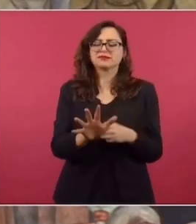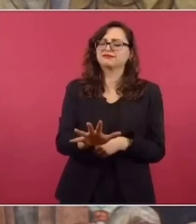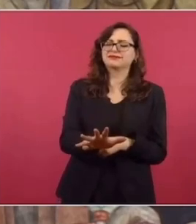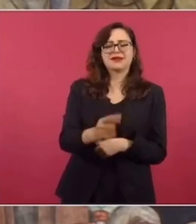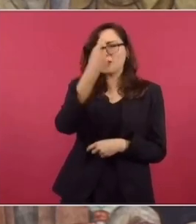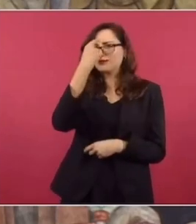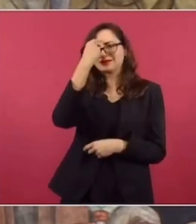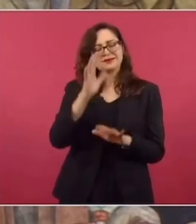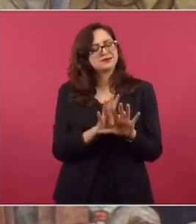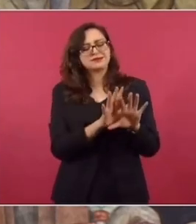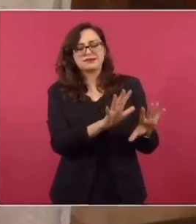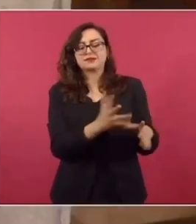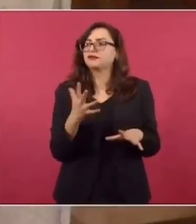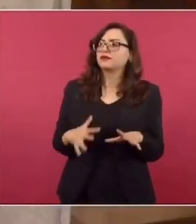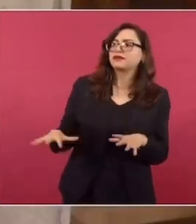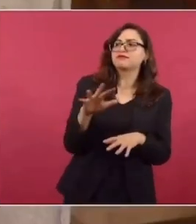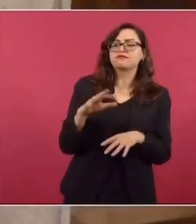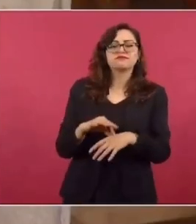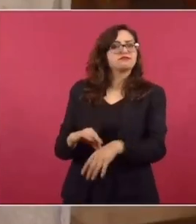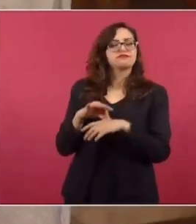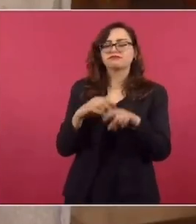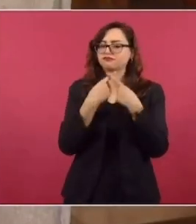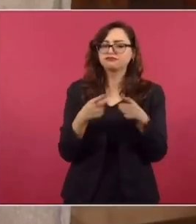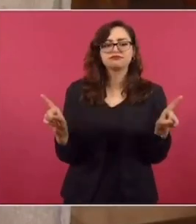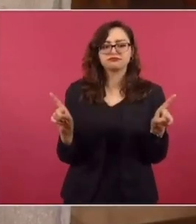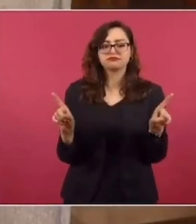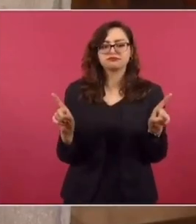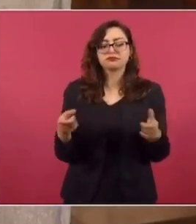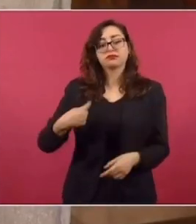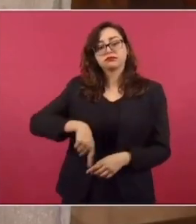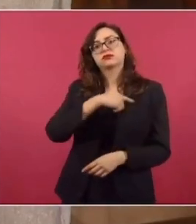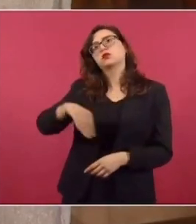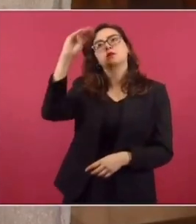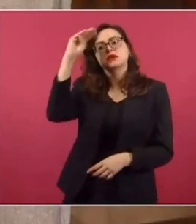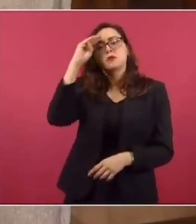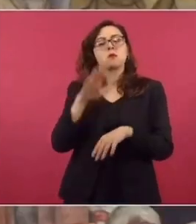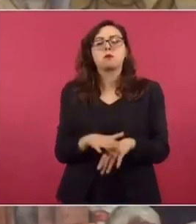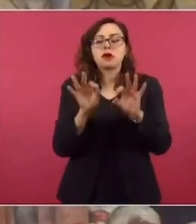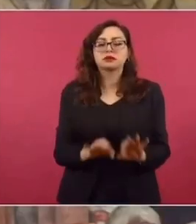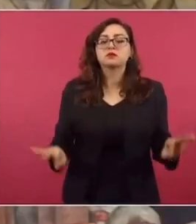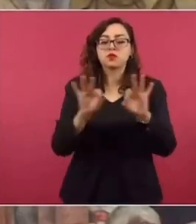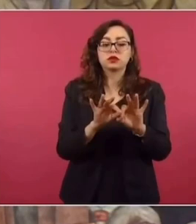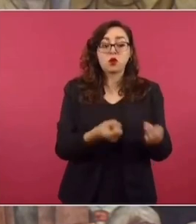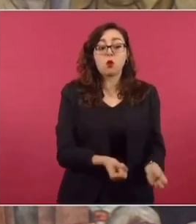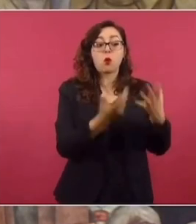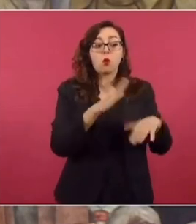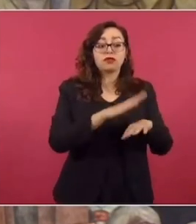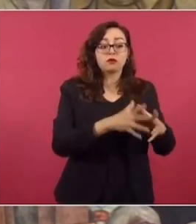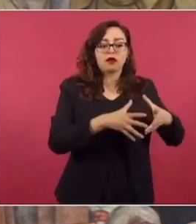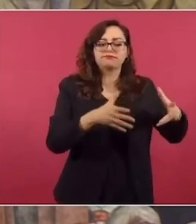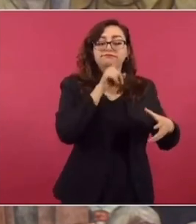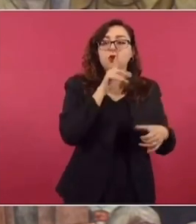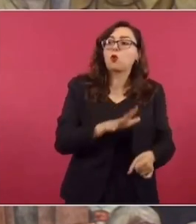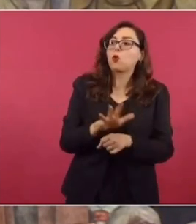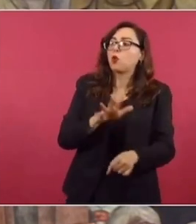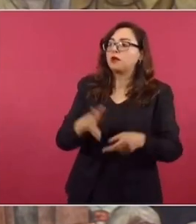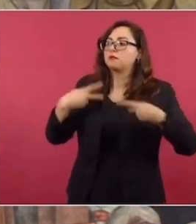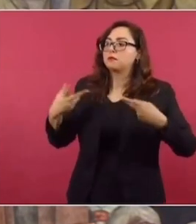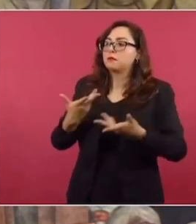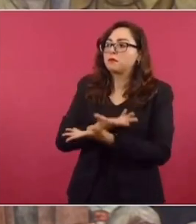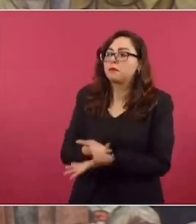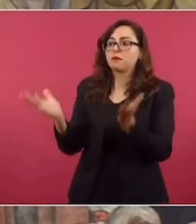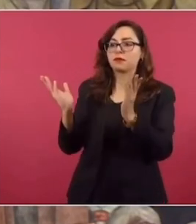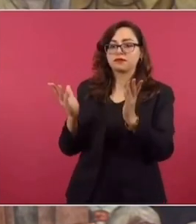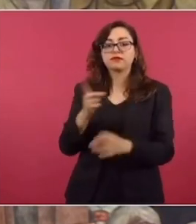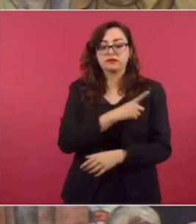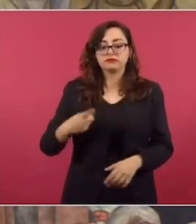no necesariamente reflejan las realidades sociales. Nosotros consideramos que lo fundamental no es cuantitativo, sino cualitativo. La